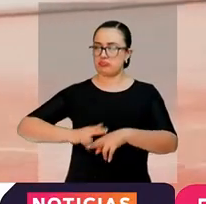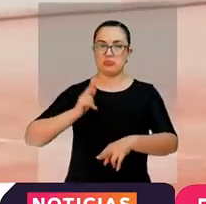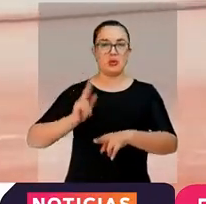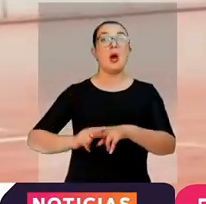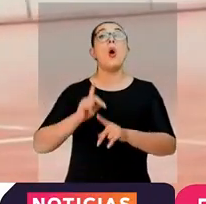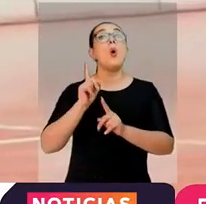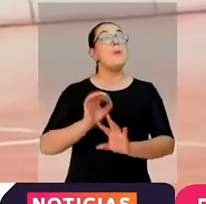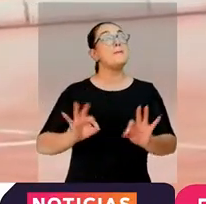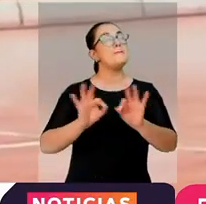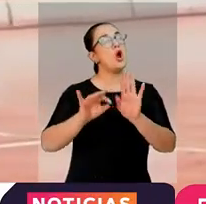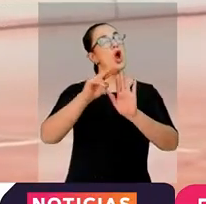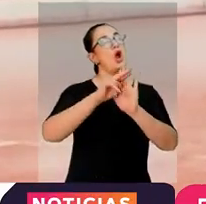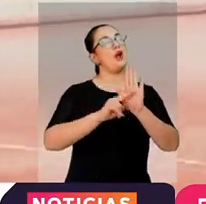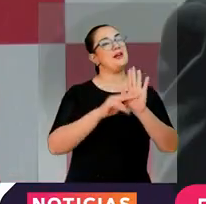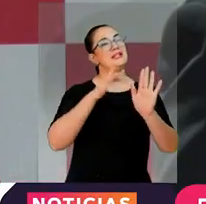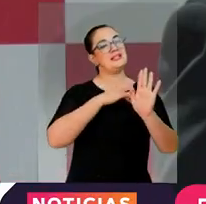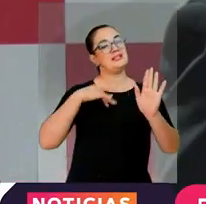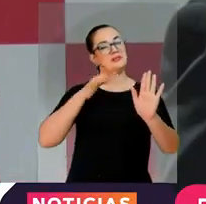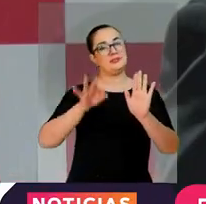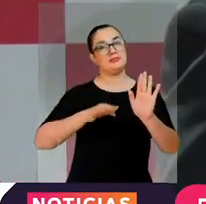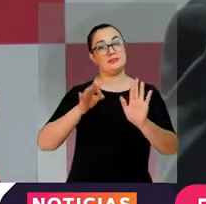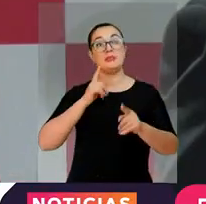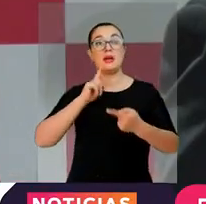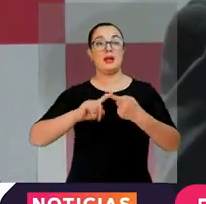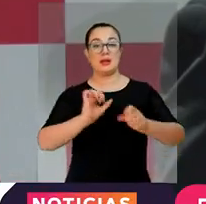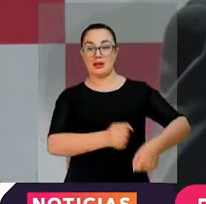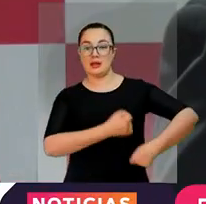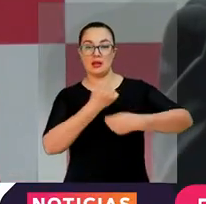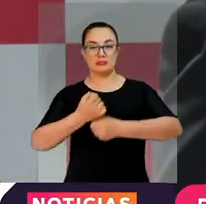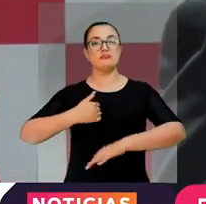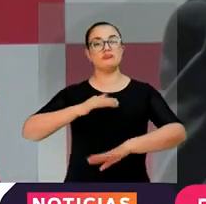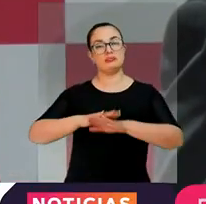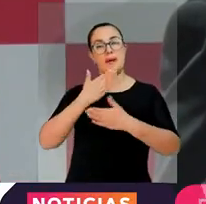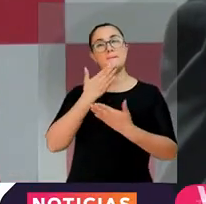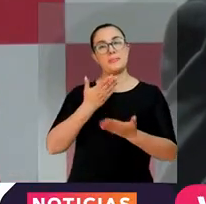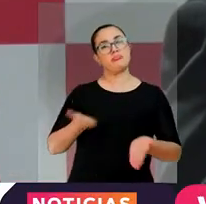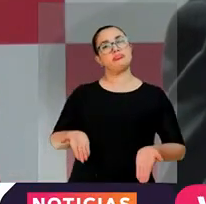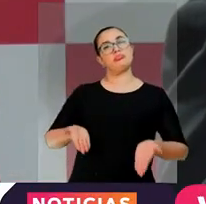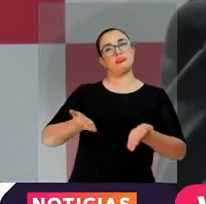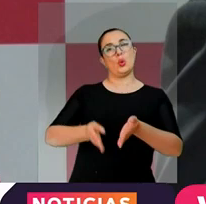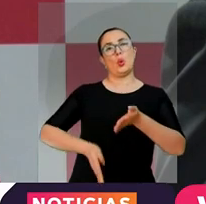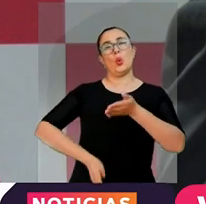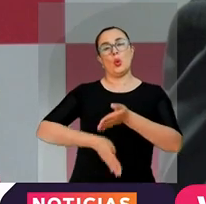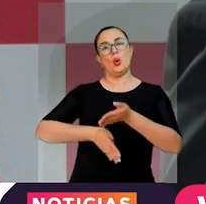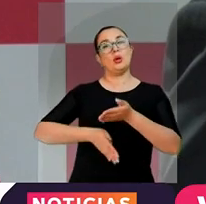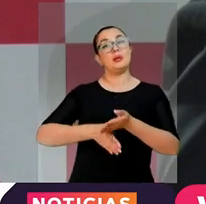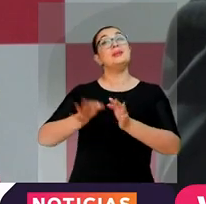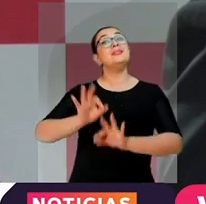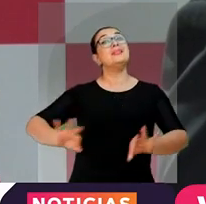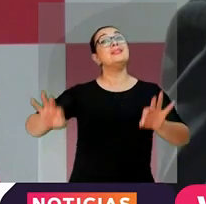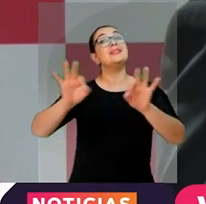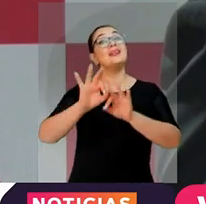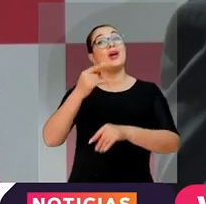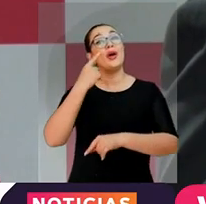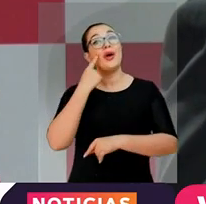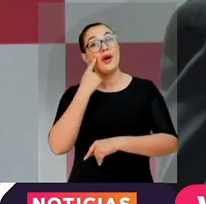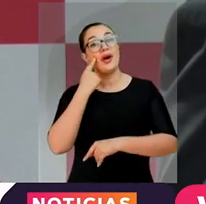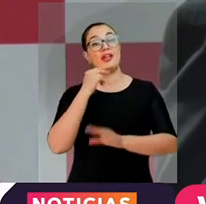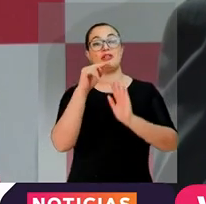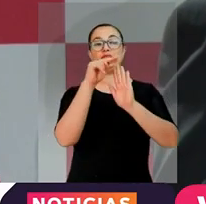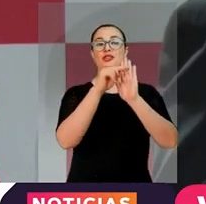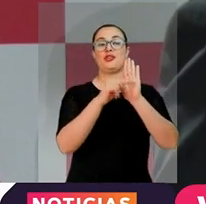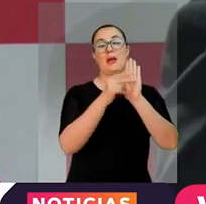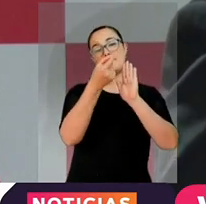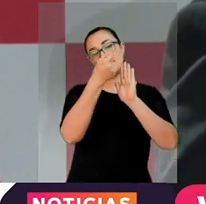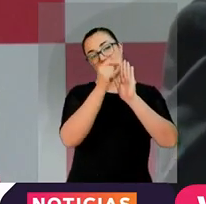las medidas sanitarias el líder de podrá autorizar estos eventos una vez se establezca que cumplen con las medidas de